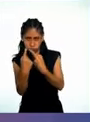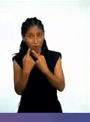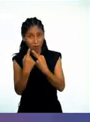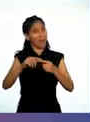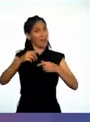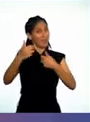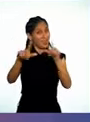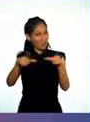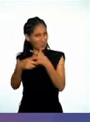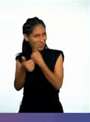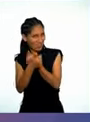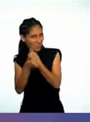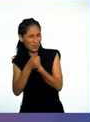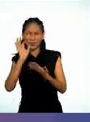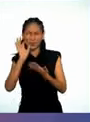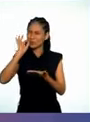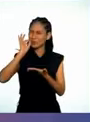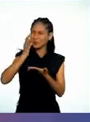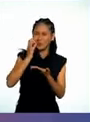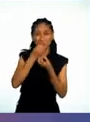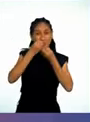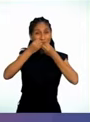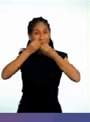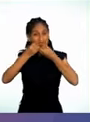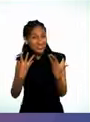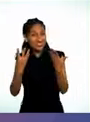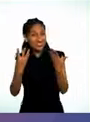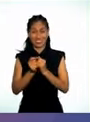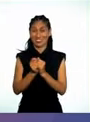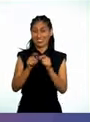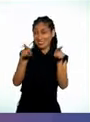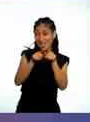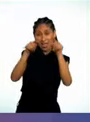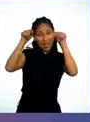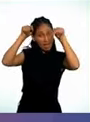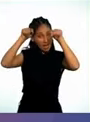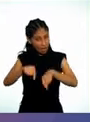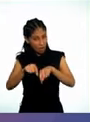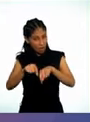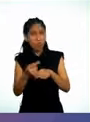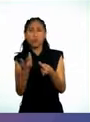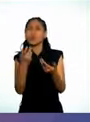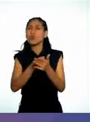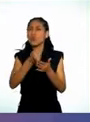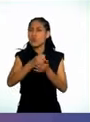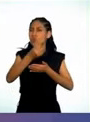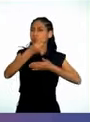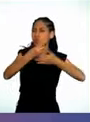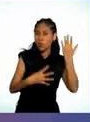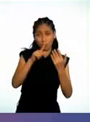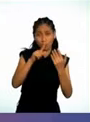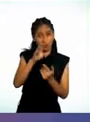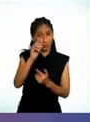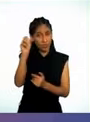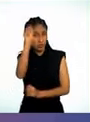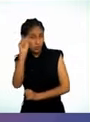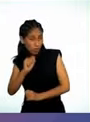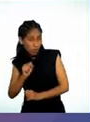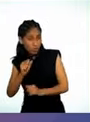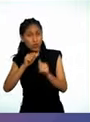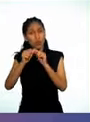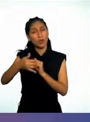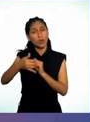de los softwares nike cup cakes fort en soles telephone number two three